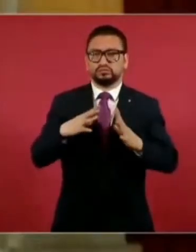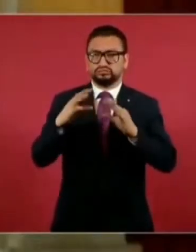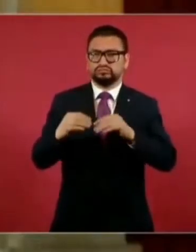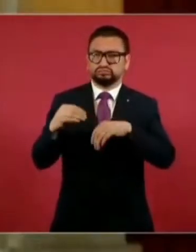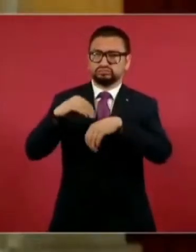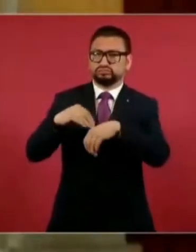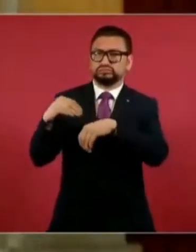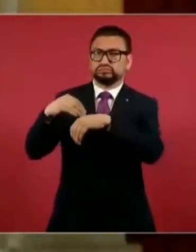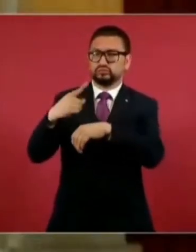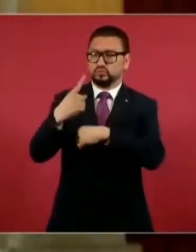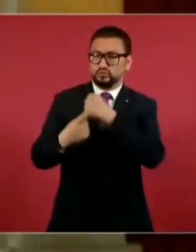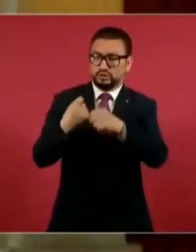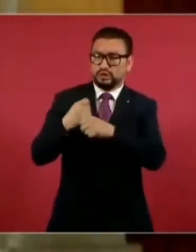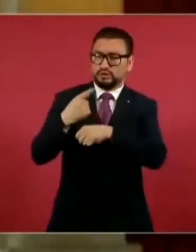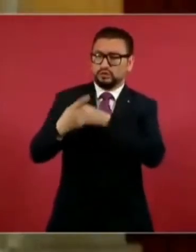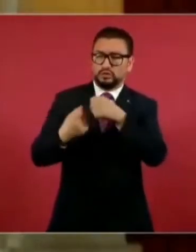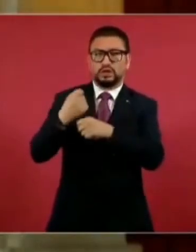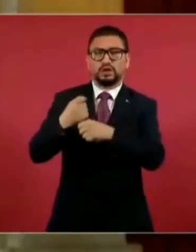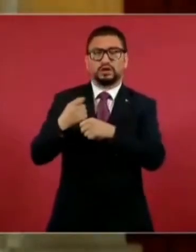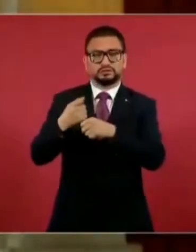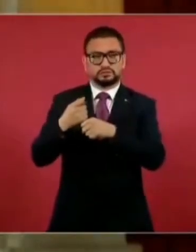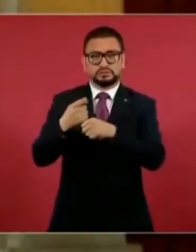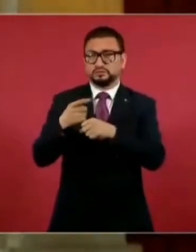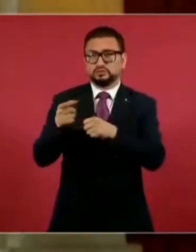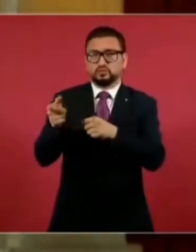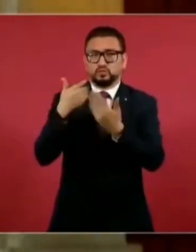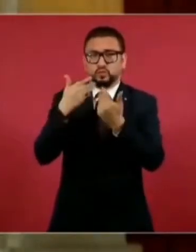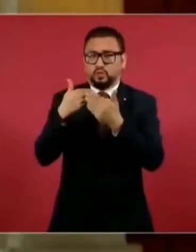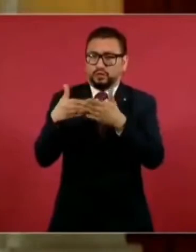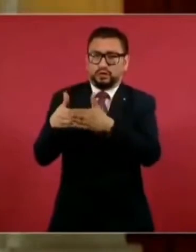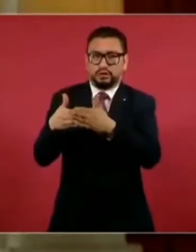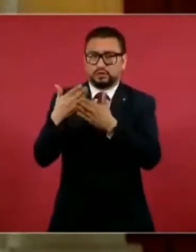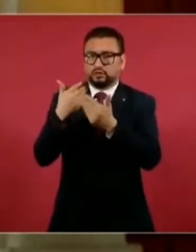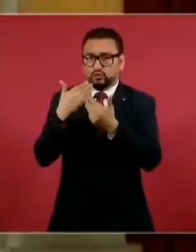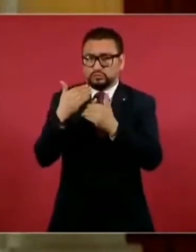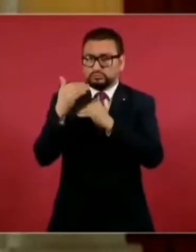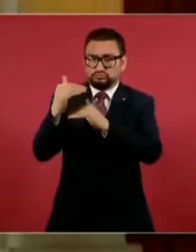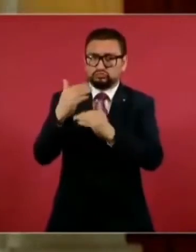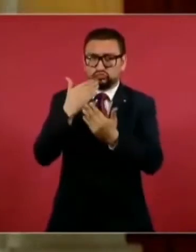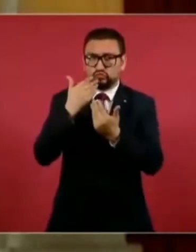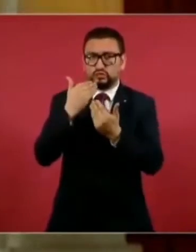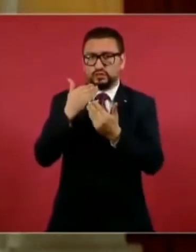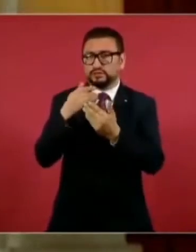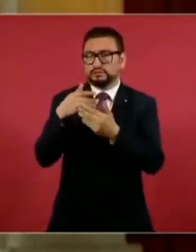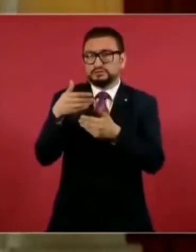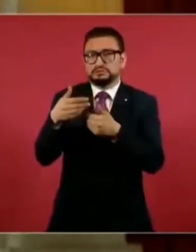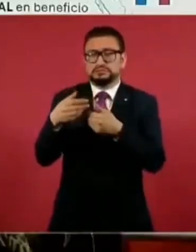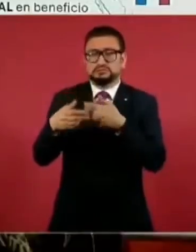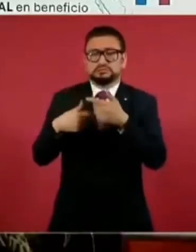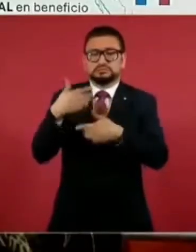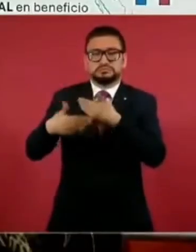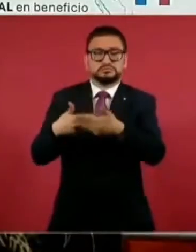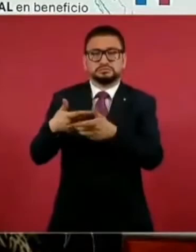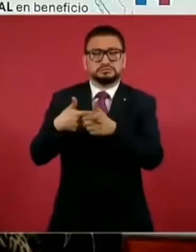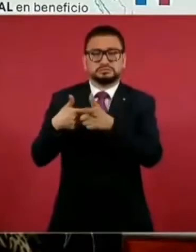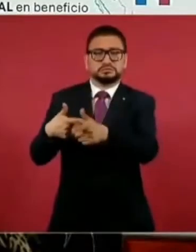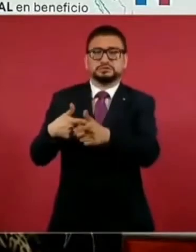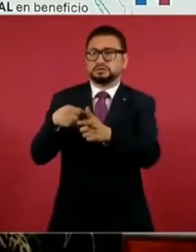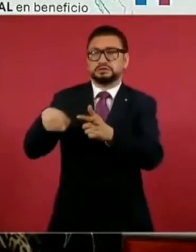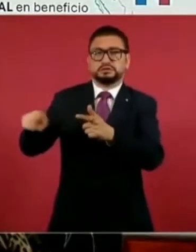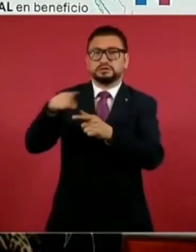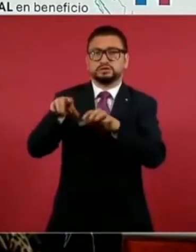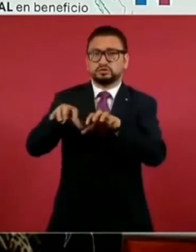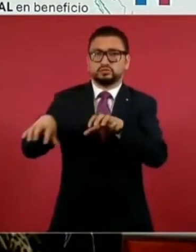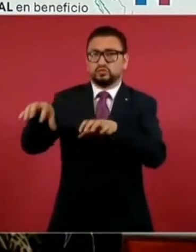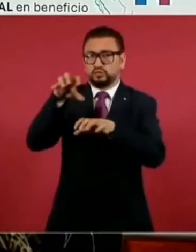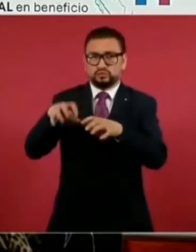desplazando año con año y como no tiene límite, ese desplazamiento nunca termina y nunca alcanza un estado